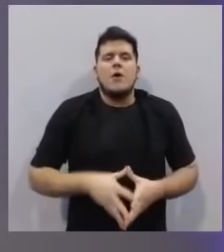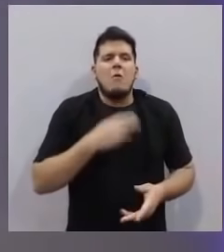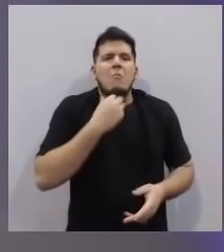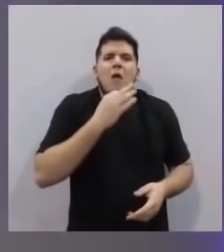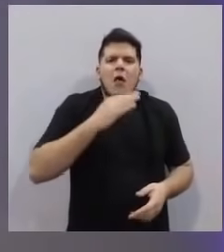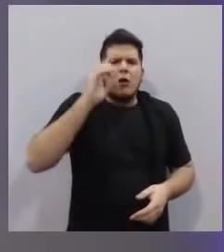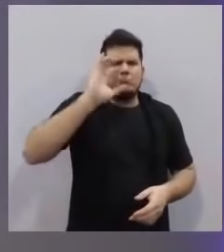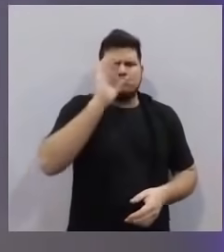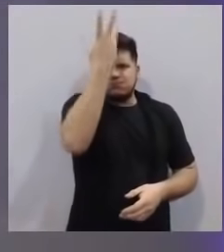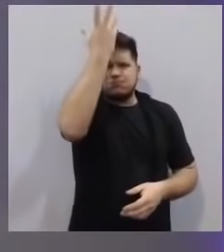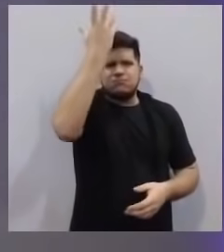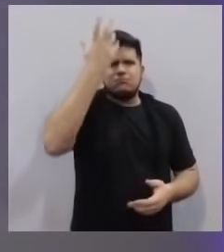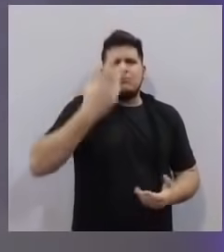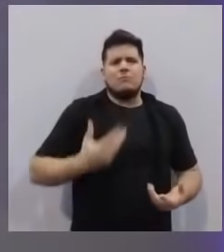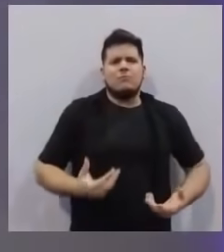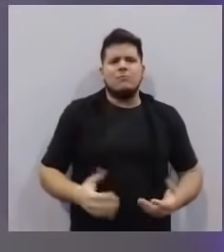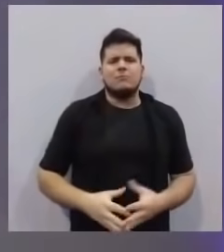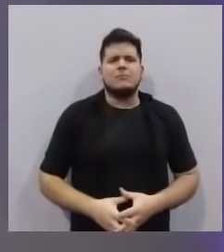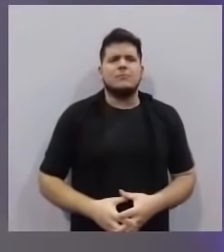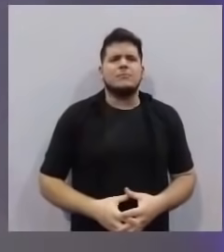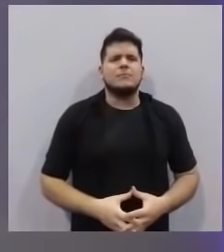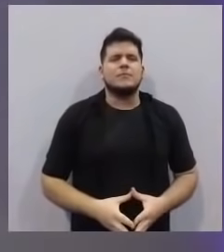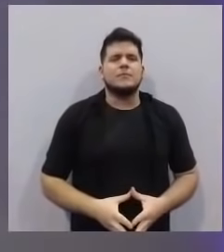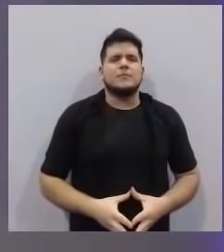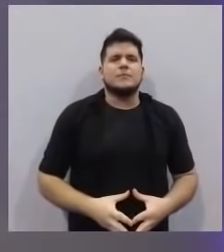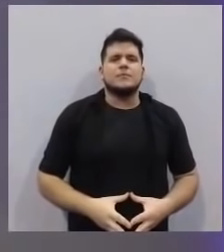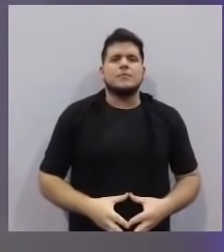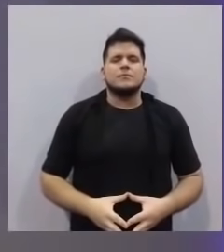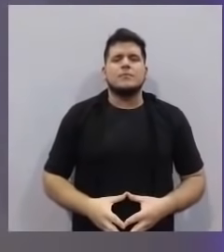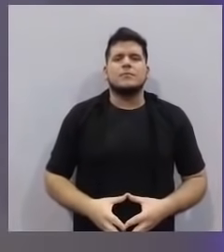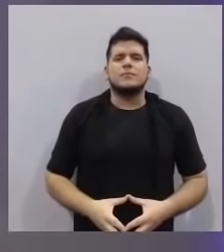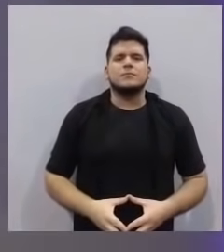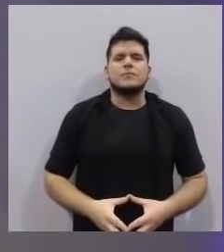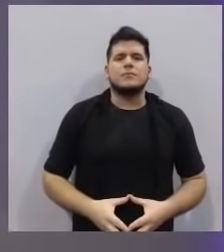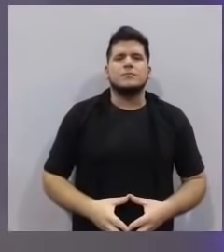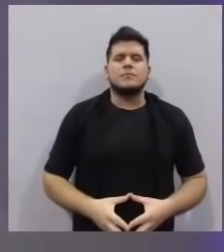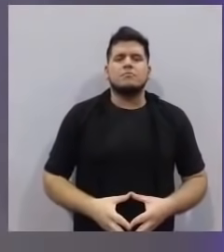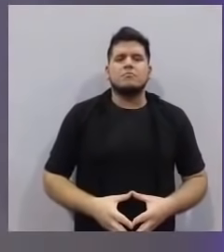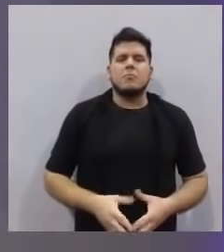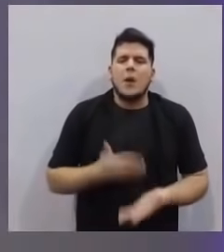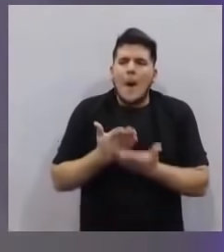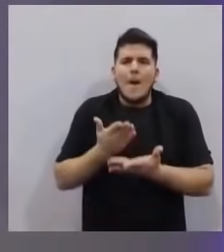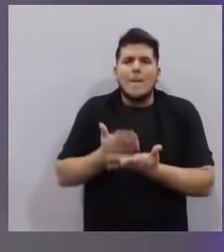ni siquiera me ha dado un cabrito para gozar me con mis amigos